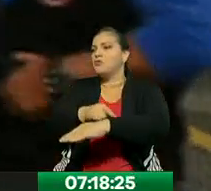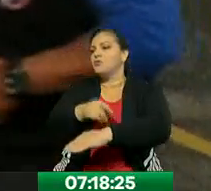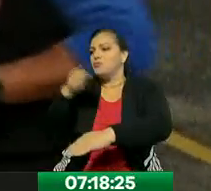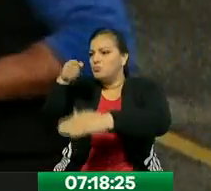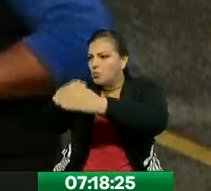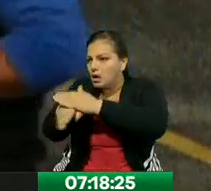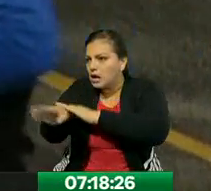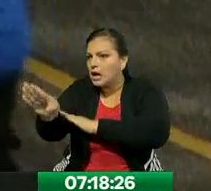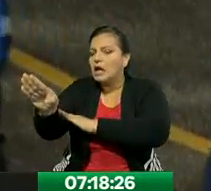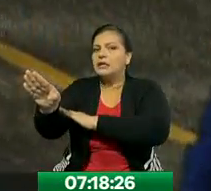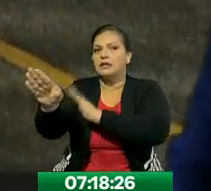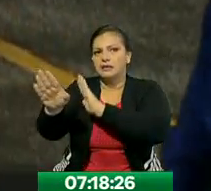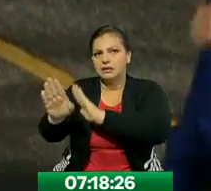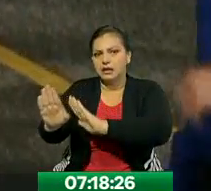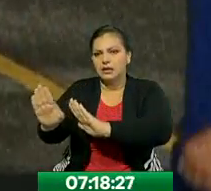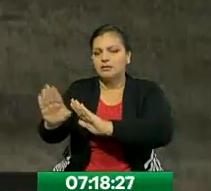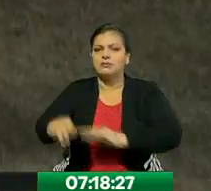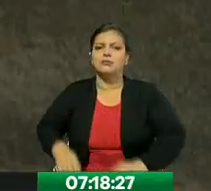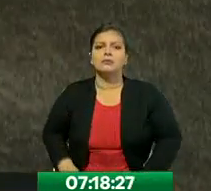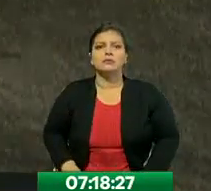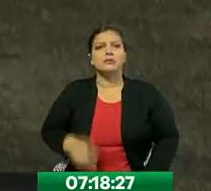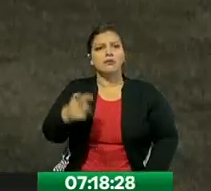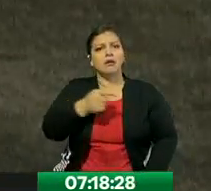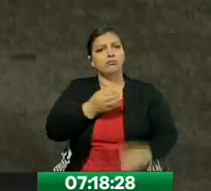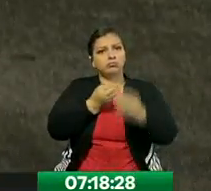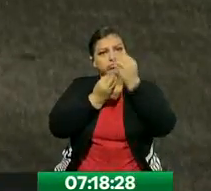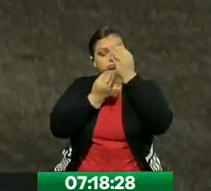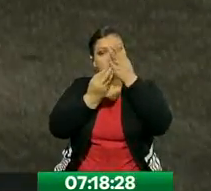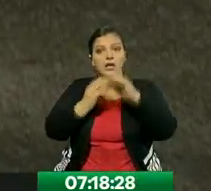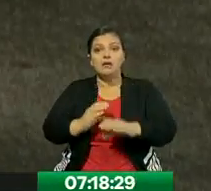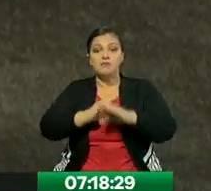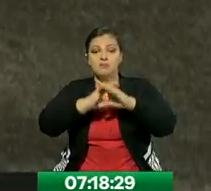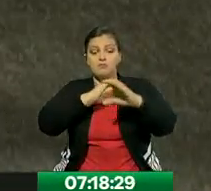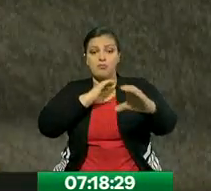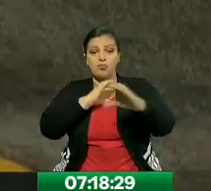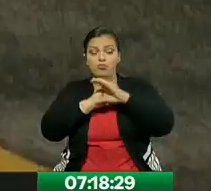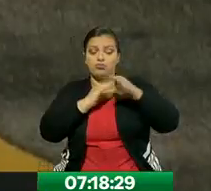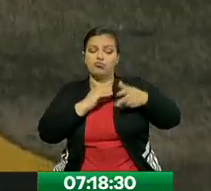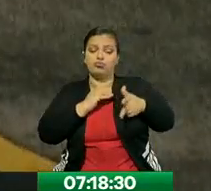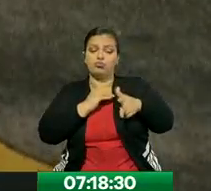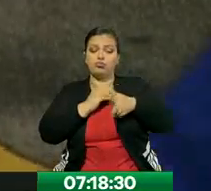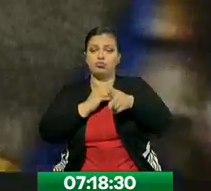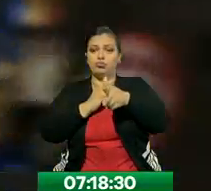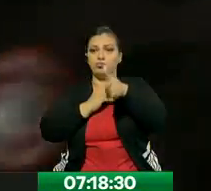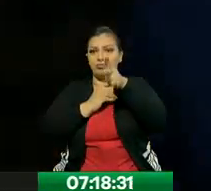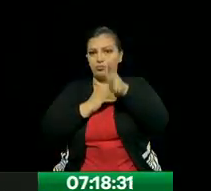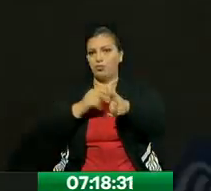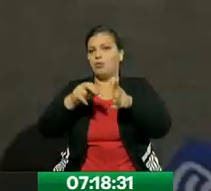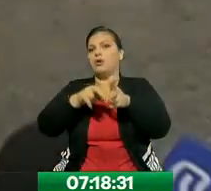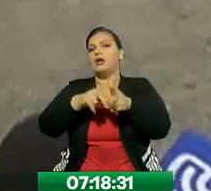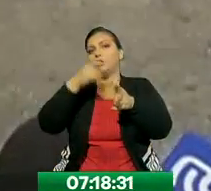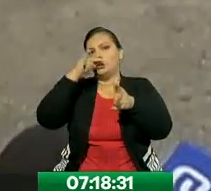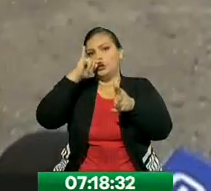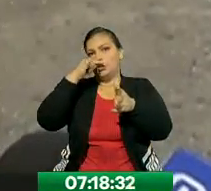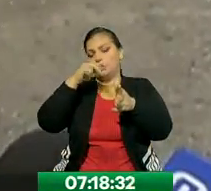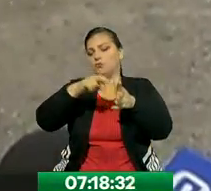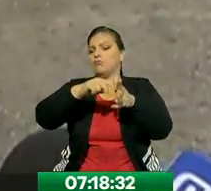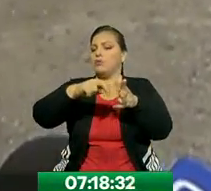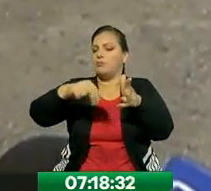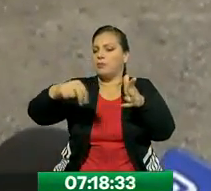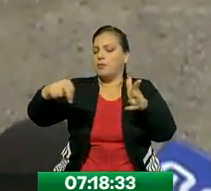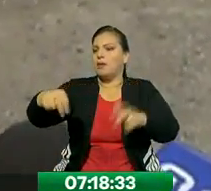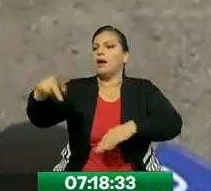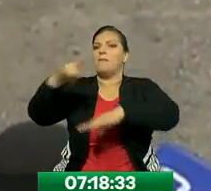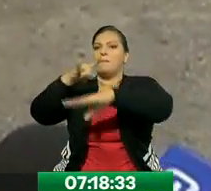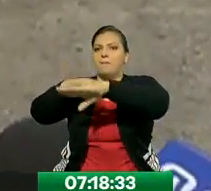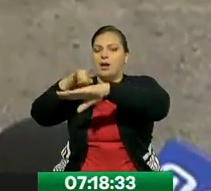Que el menor ha descendido de uno de los alimentadores y ha querido ingresar al baño, hacer sus